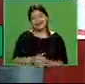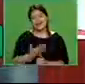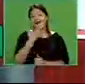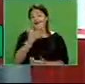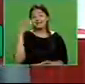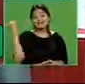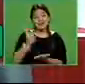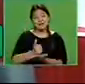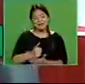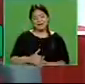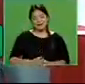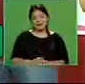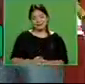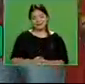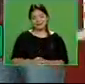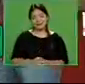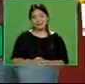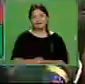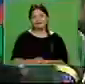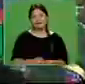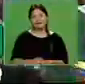ti.